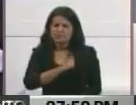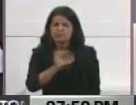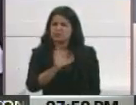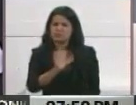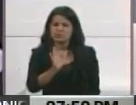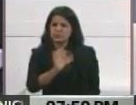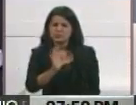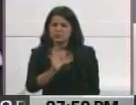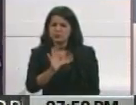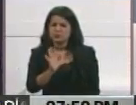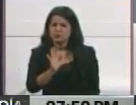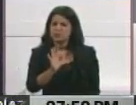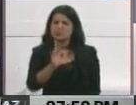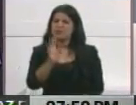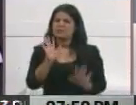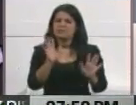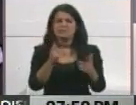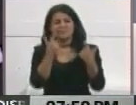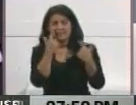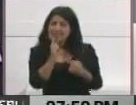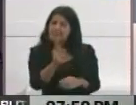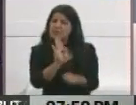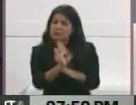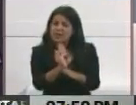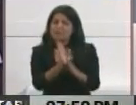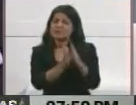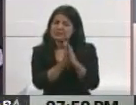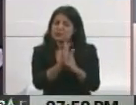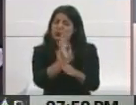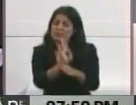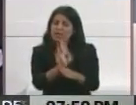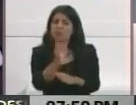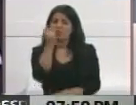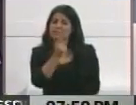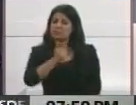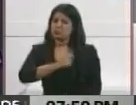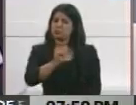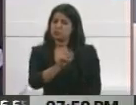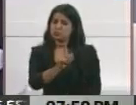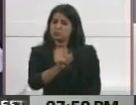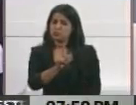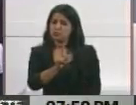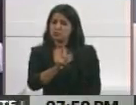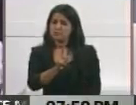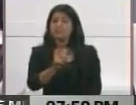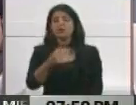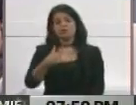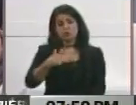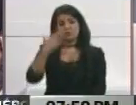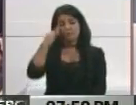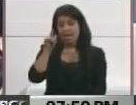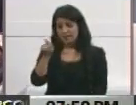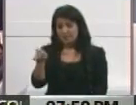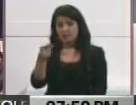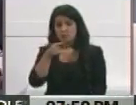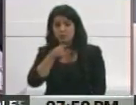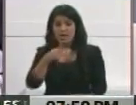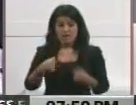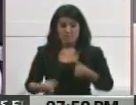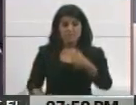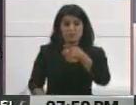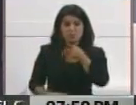las palabras muchas veces los que nos lo que nos gusta como sé que a ti te gusta el tema